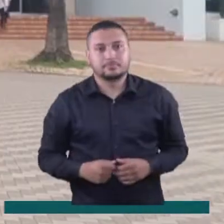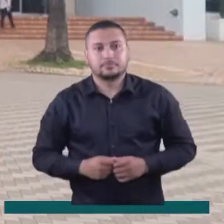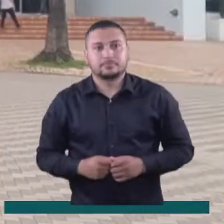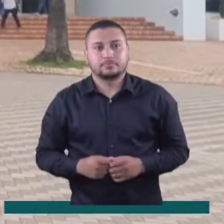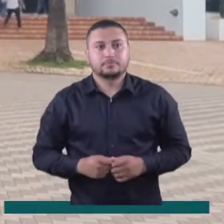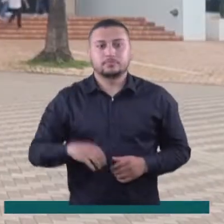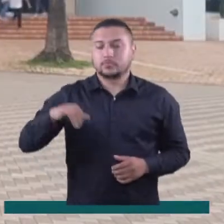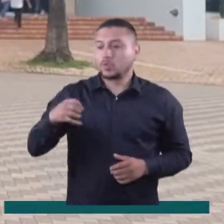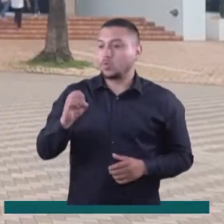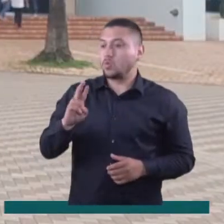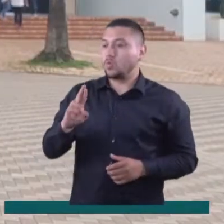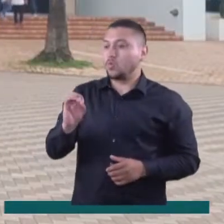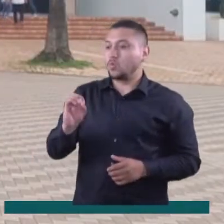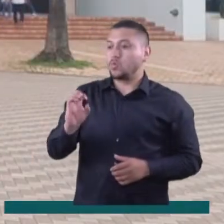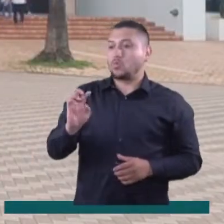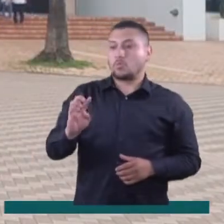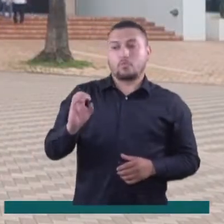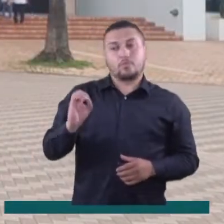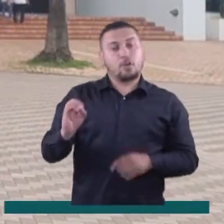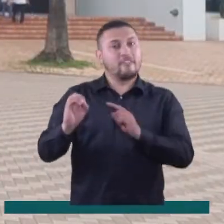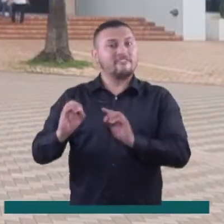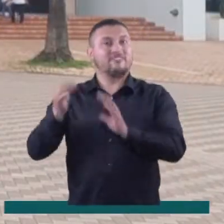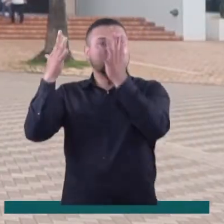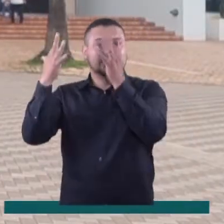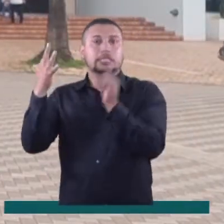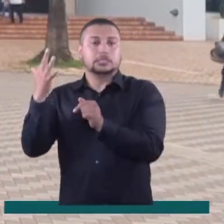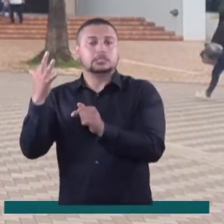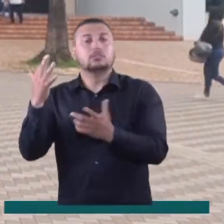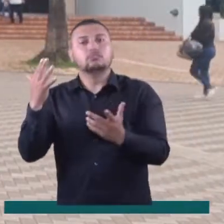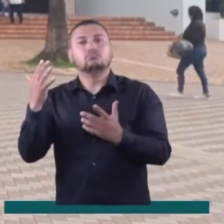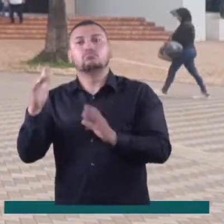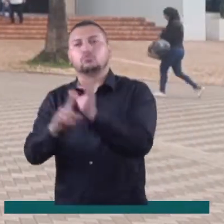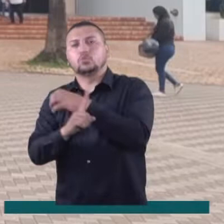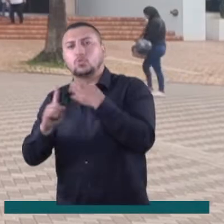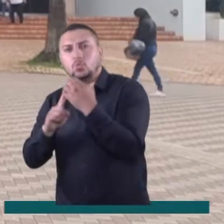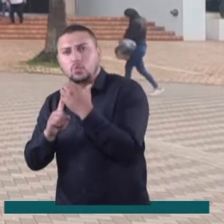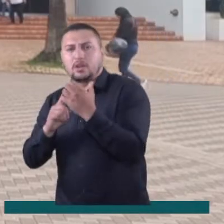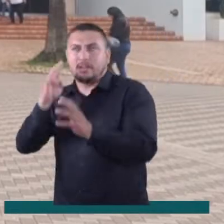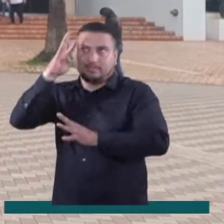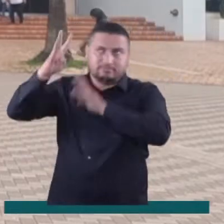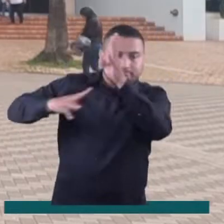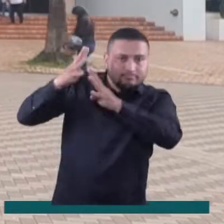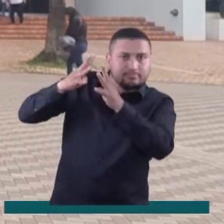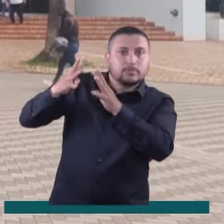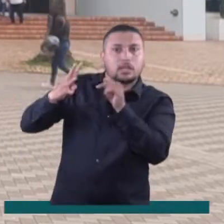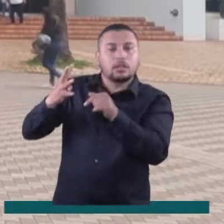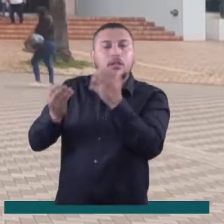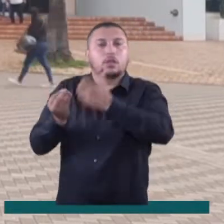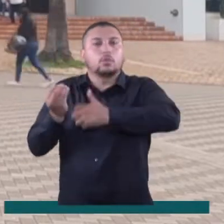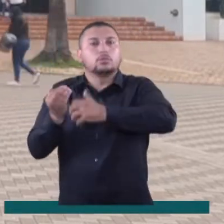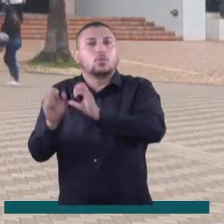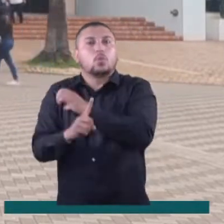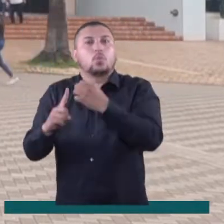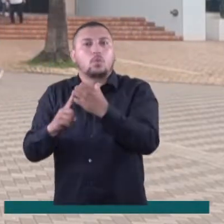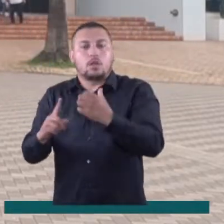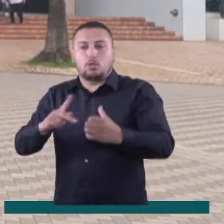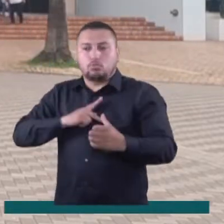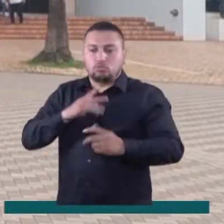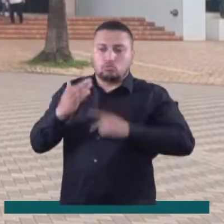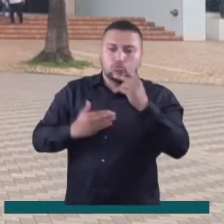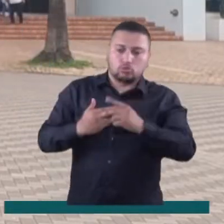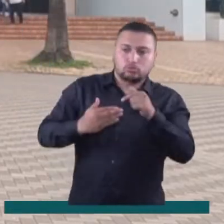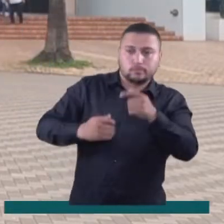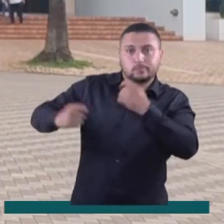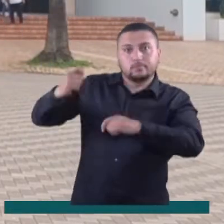El Joropo Fest, un festival internacional donde la cultura y la creatividad se unen para potenciar la industria cultural y el emprendimiento regional